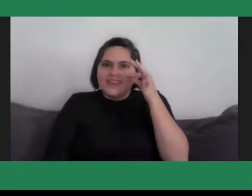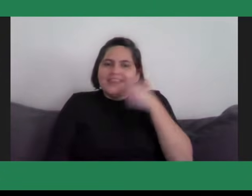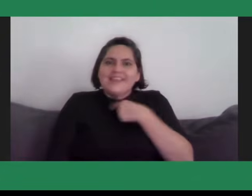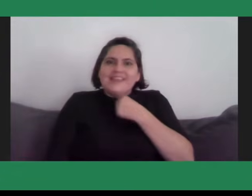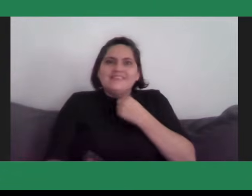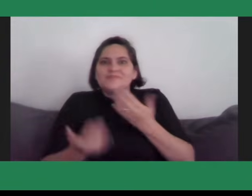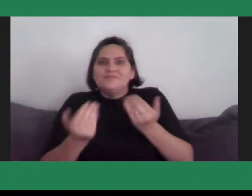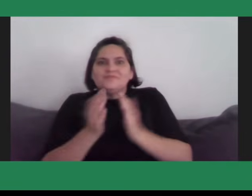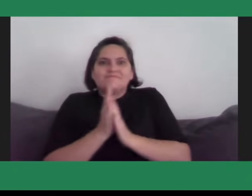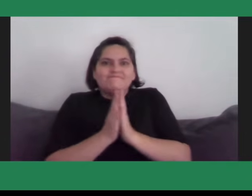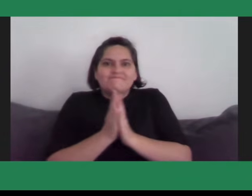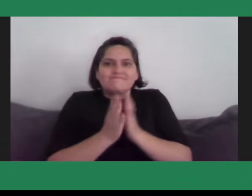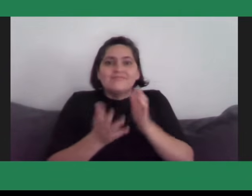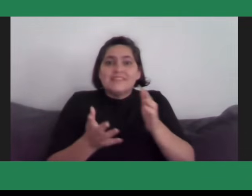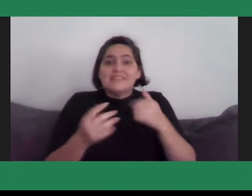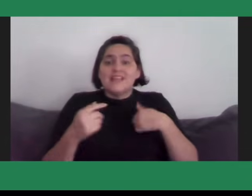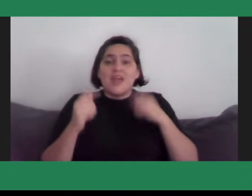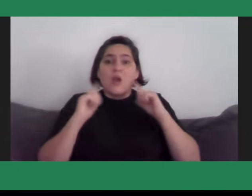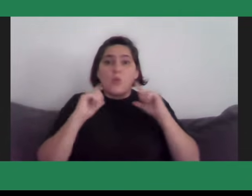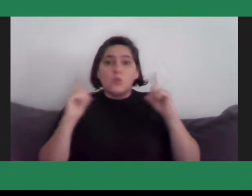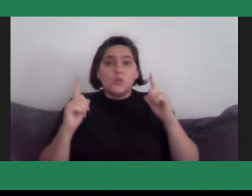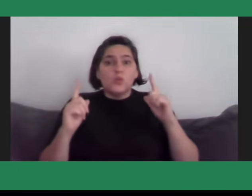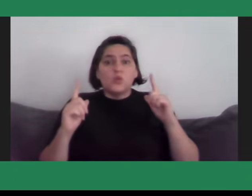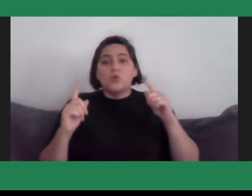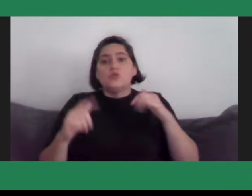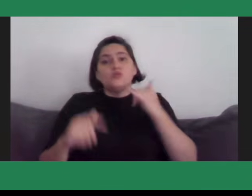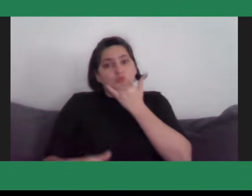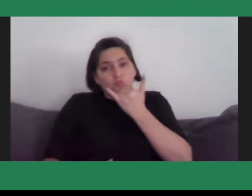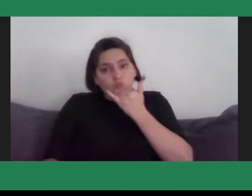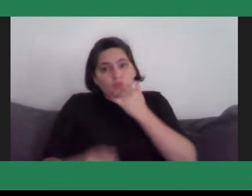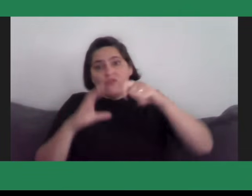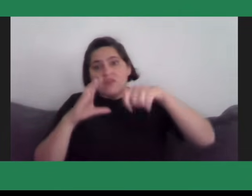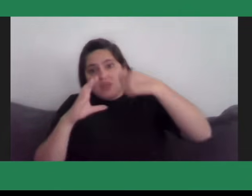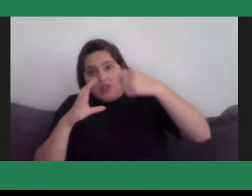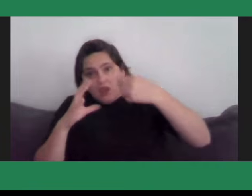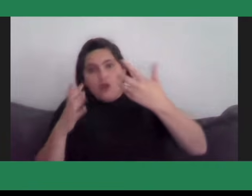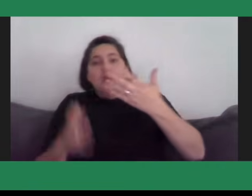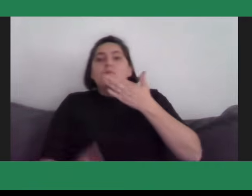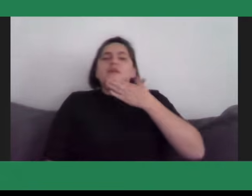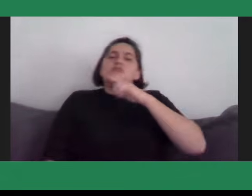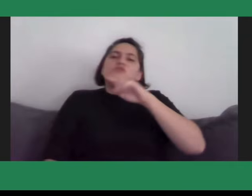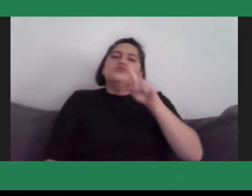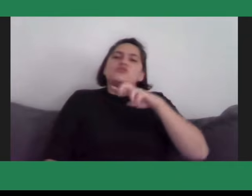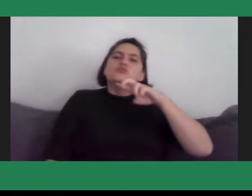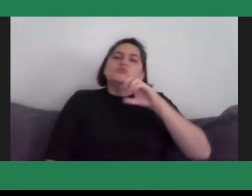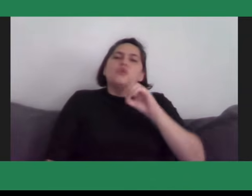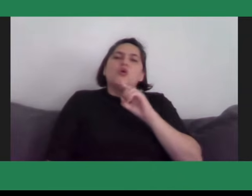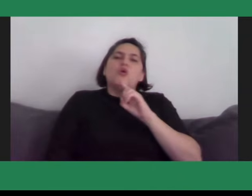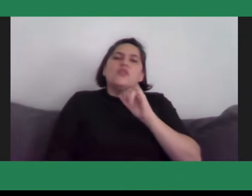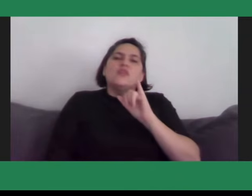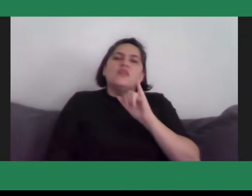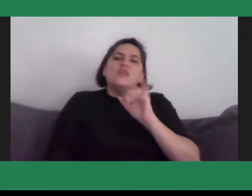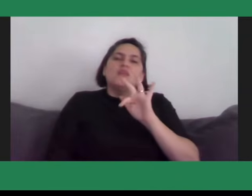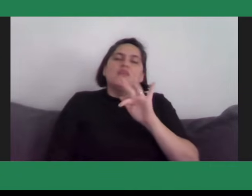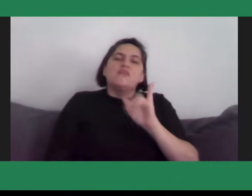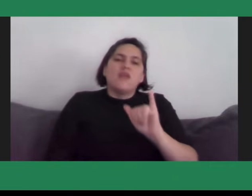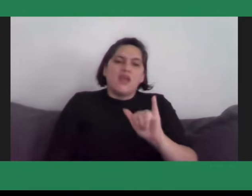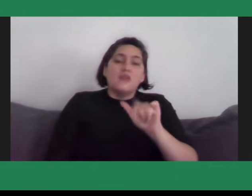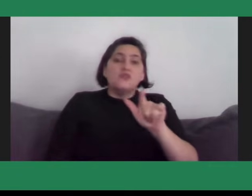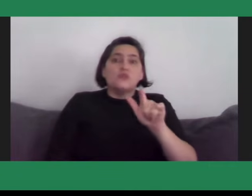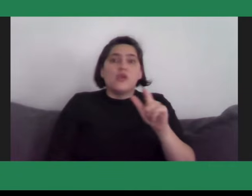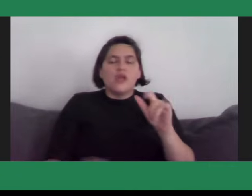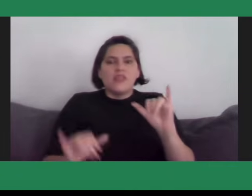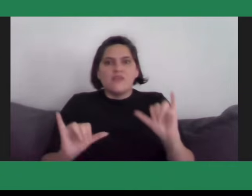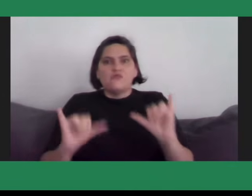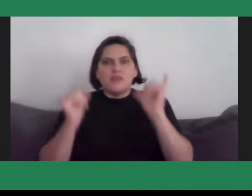estar el audio en YouTube, el video y además el audio en Spotify. Así es que a disfrutar y aprender junto a la doctora